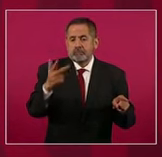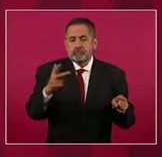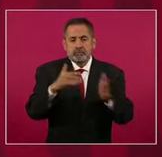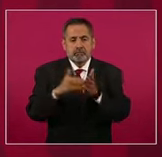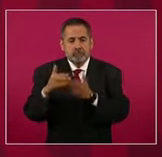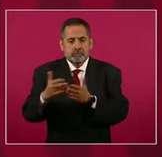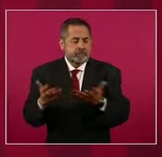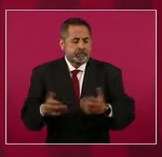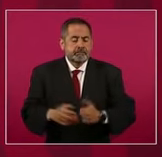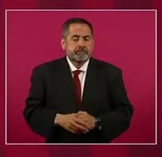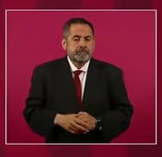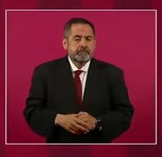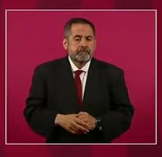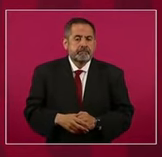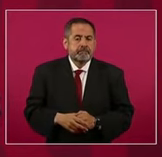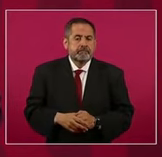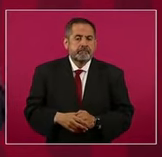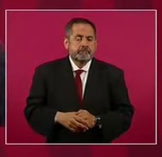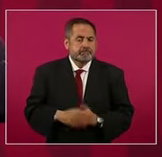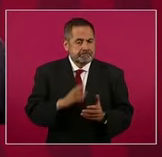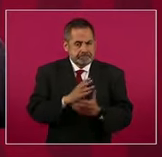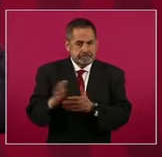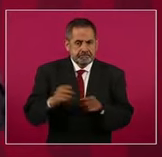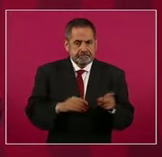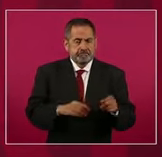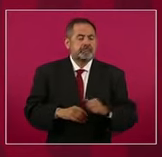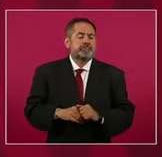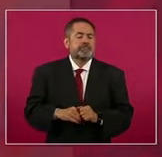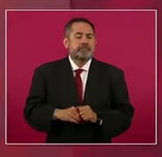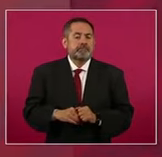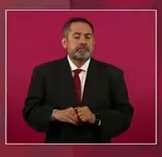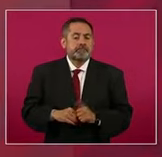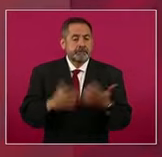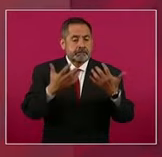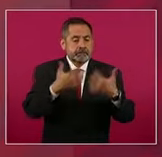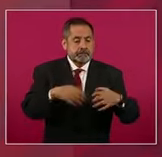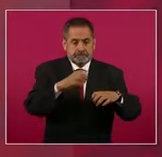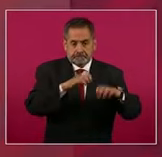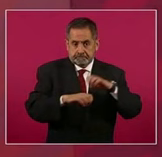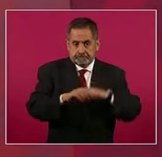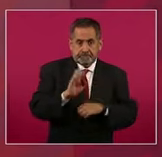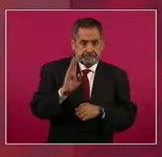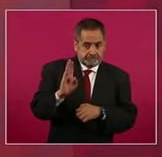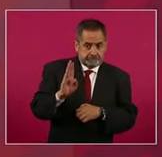22.8 millones. Por otra parte, la empresa B